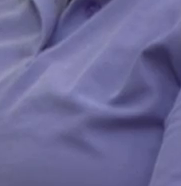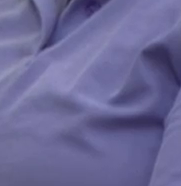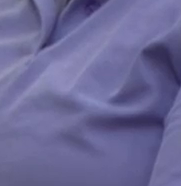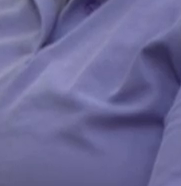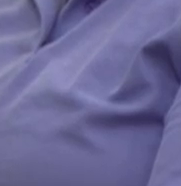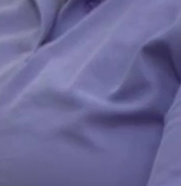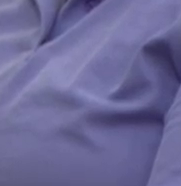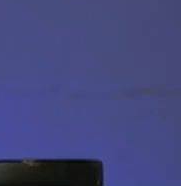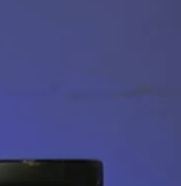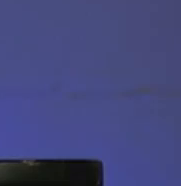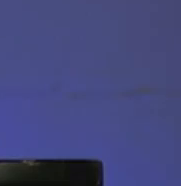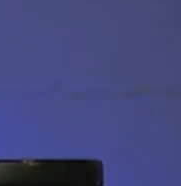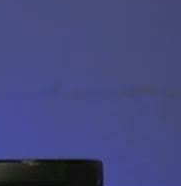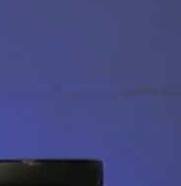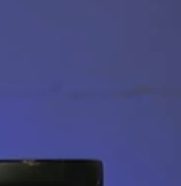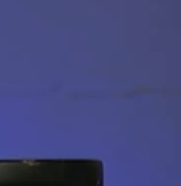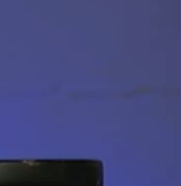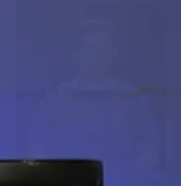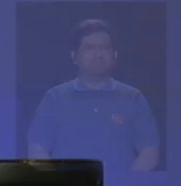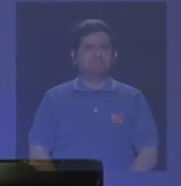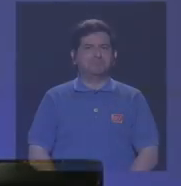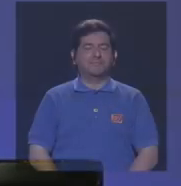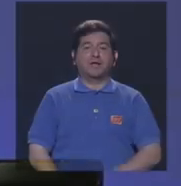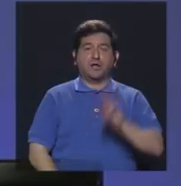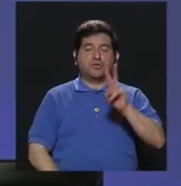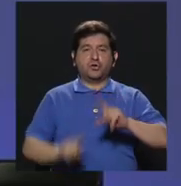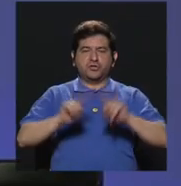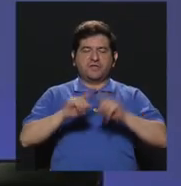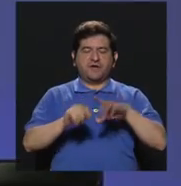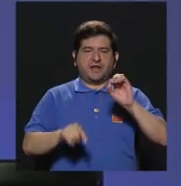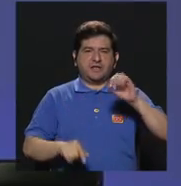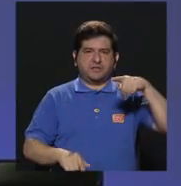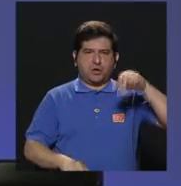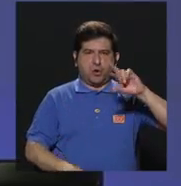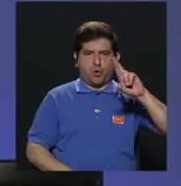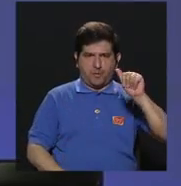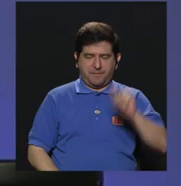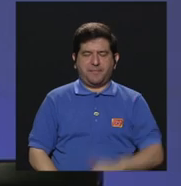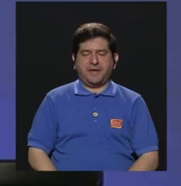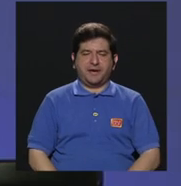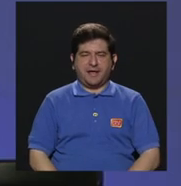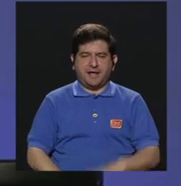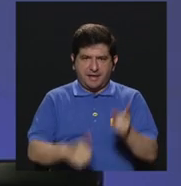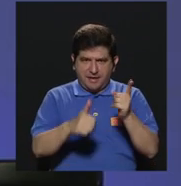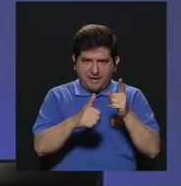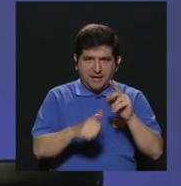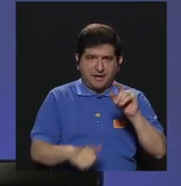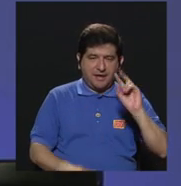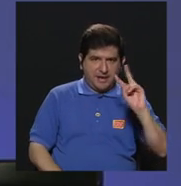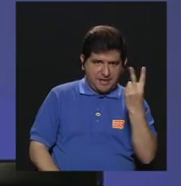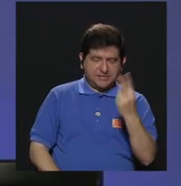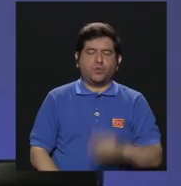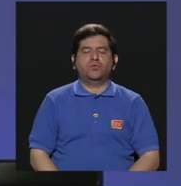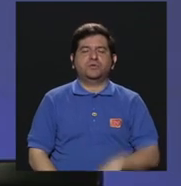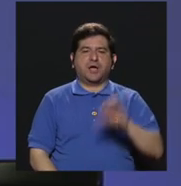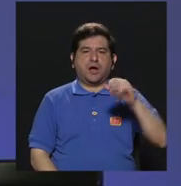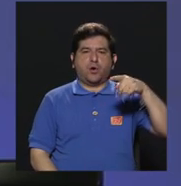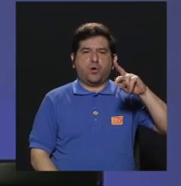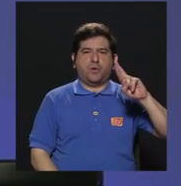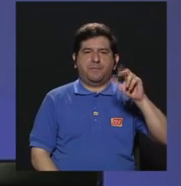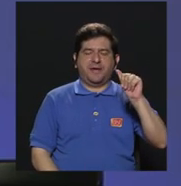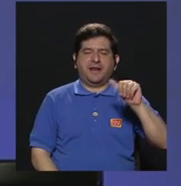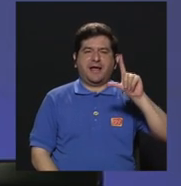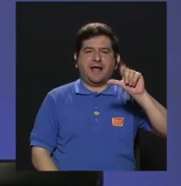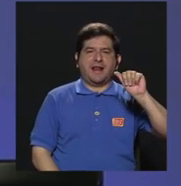Ellos nos interpretarán dos arias de ópera, la primera de la ópera Pagliacci, Stridano lassù, y la segunda de la ópera La Bohème,